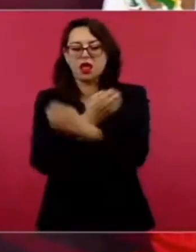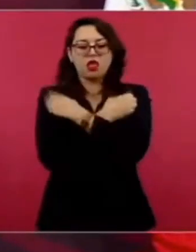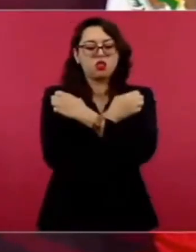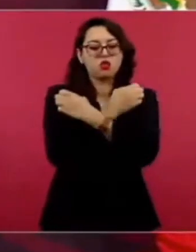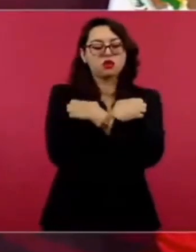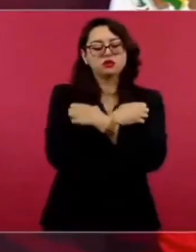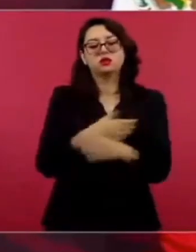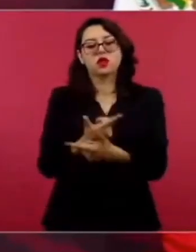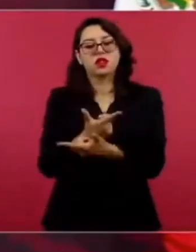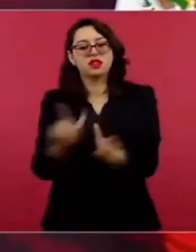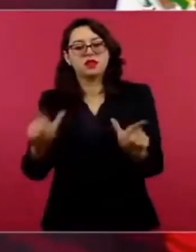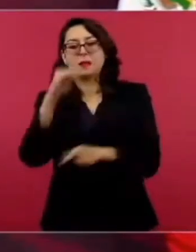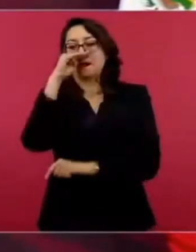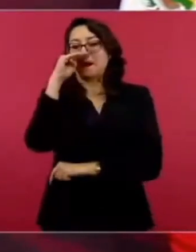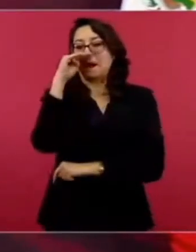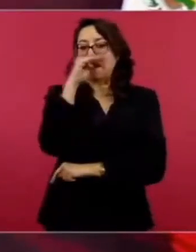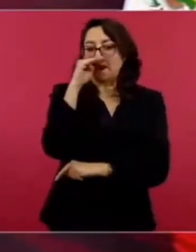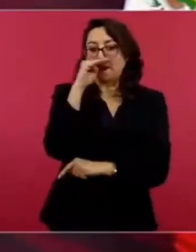de calidad,